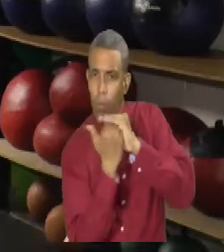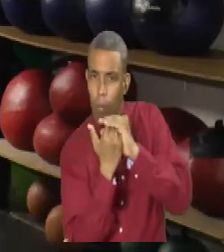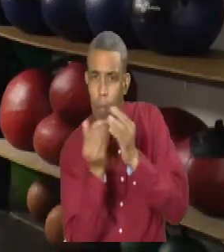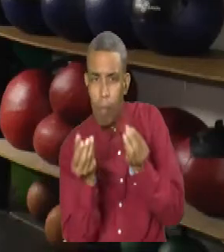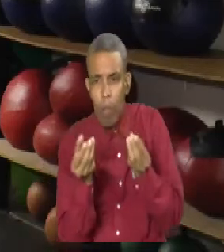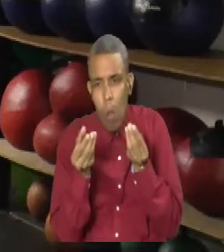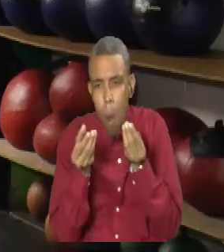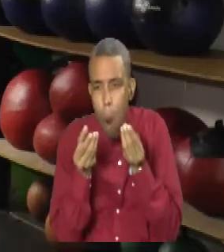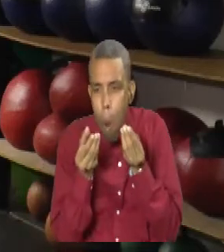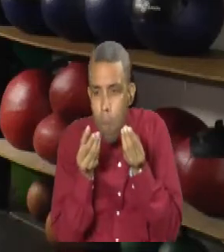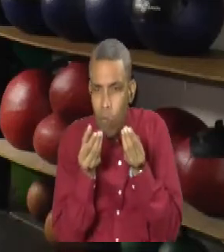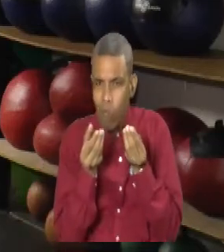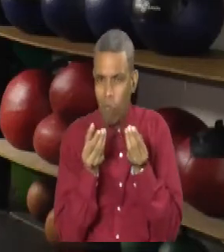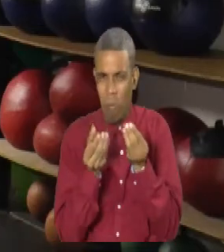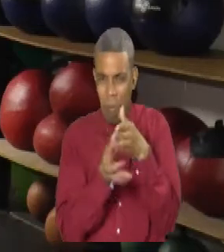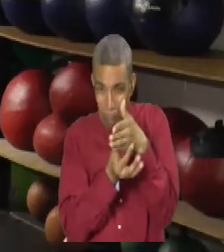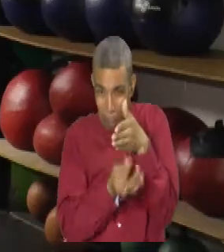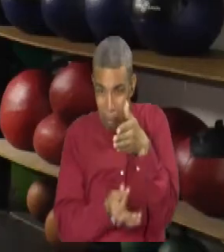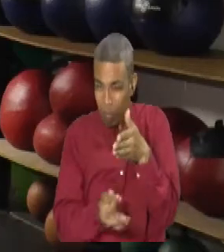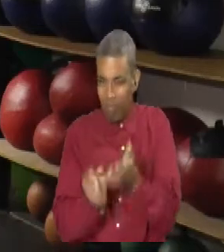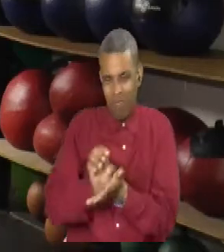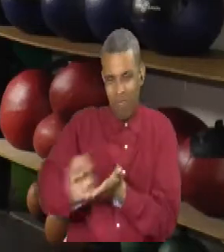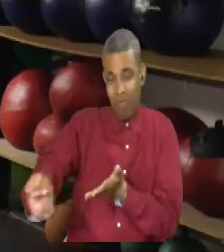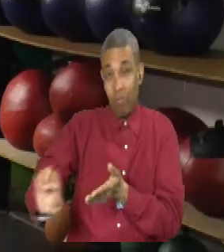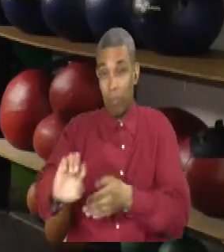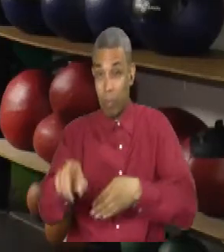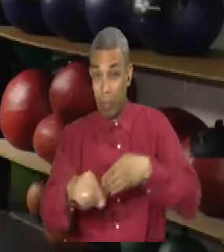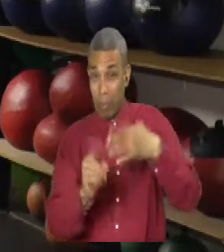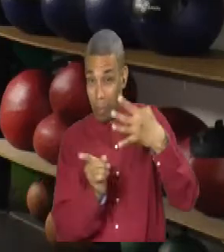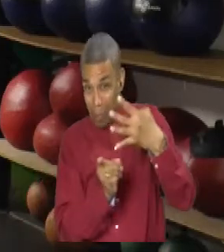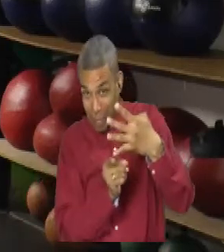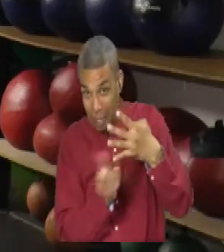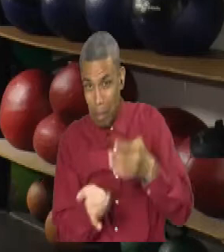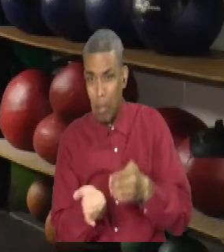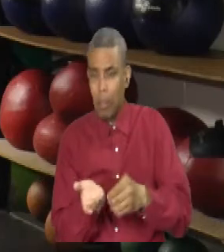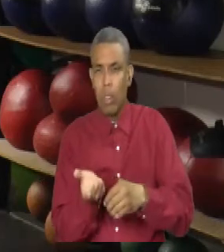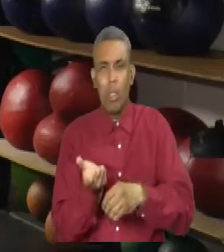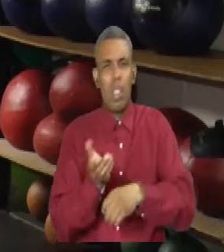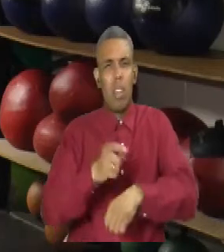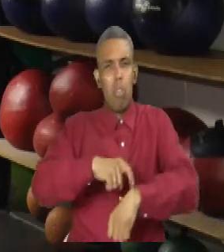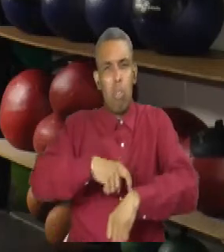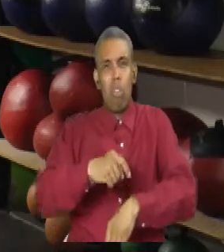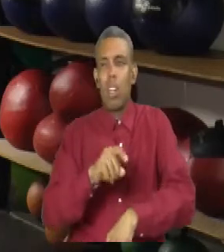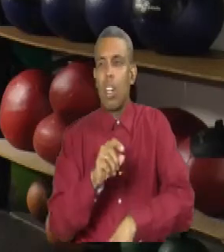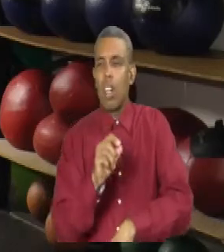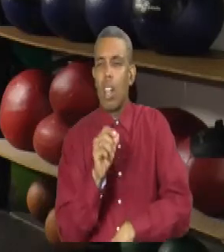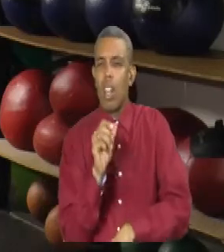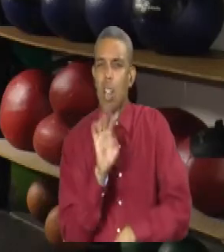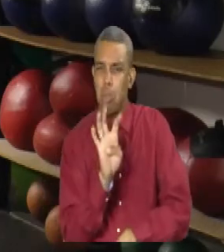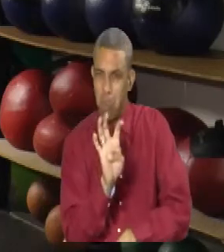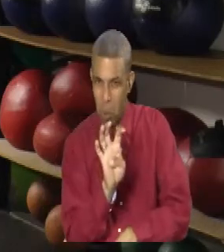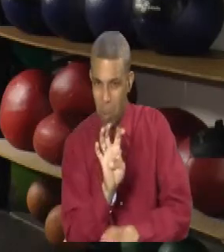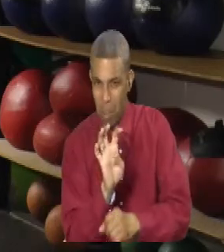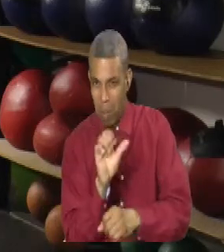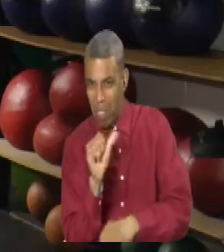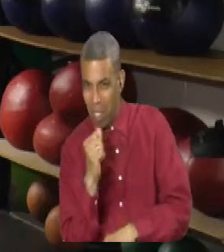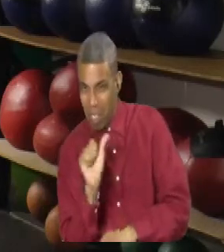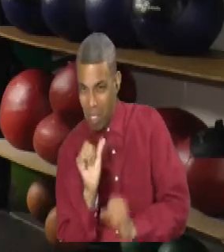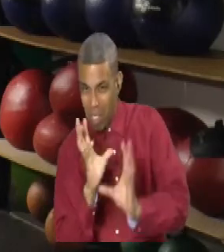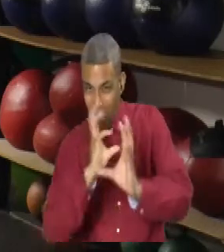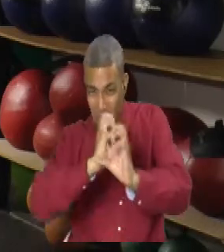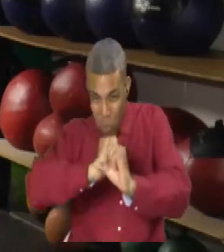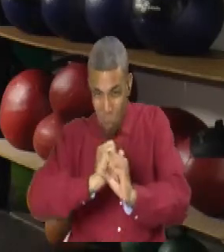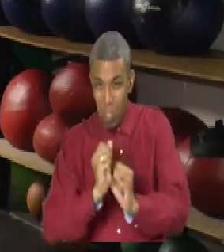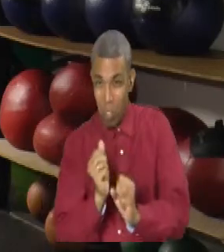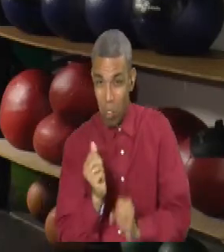que comer tarde la noche, comida pesada. Entonces, esas comidas son muy graves y lo que les va